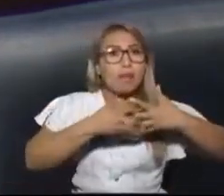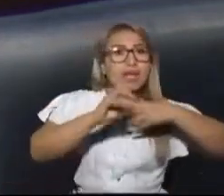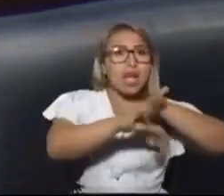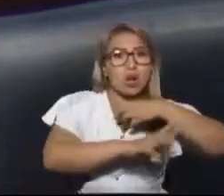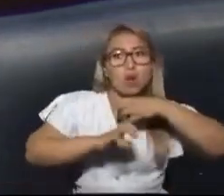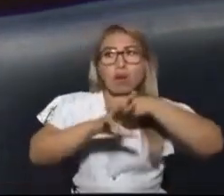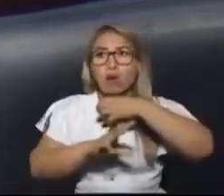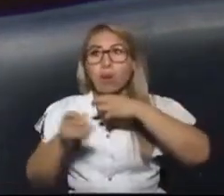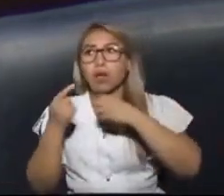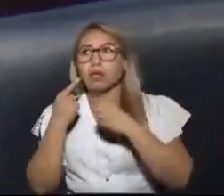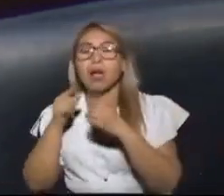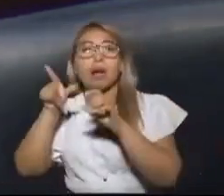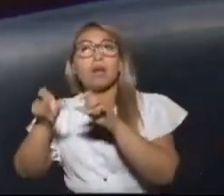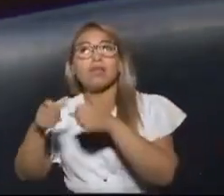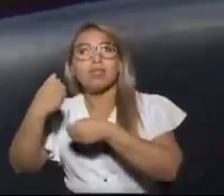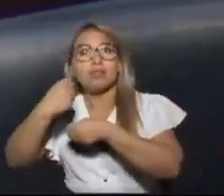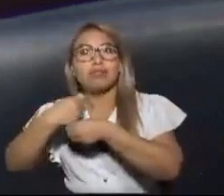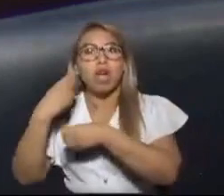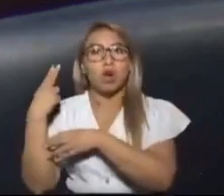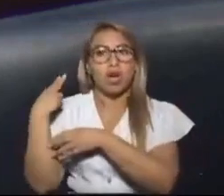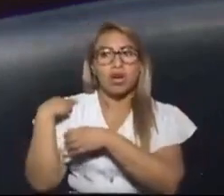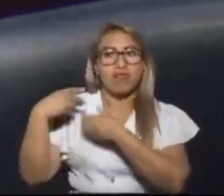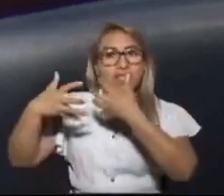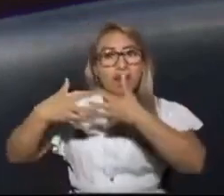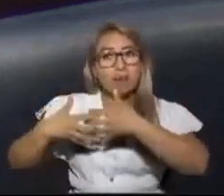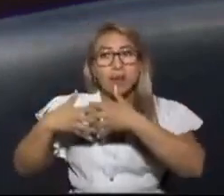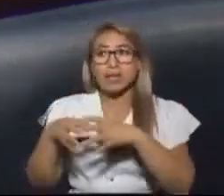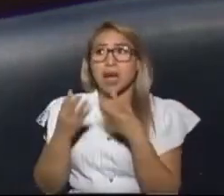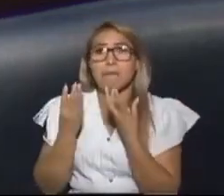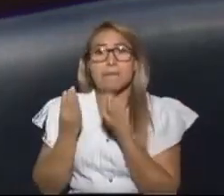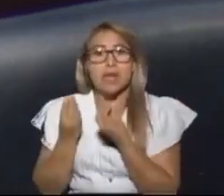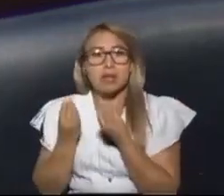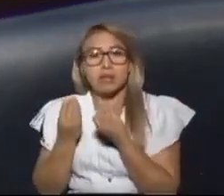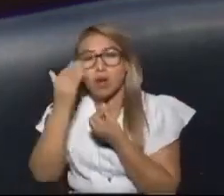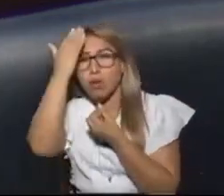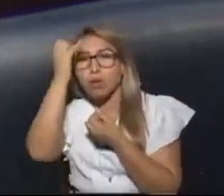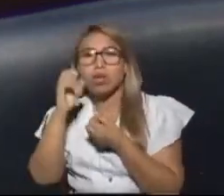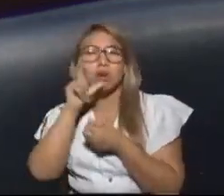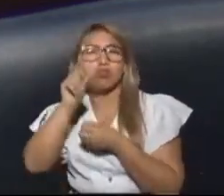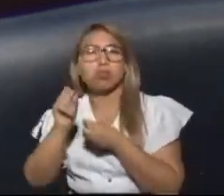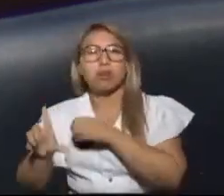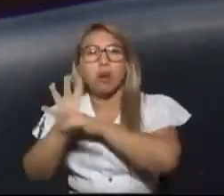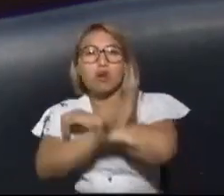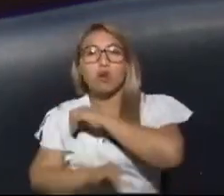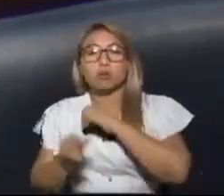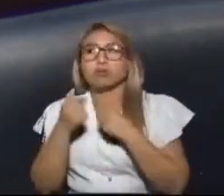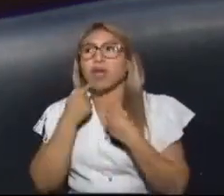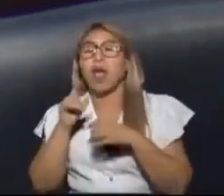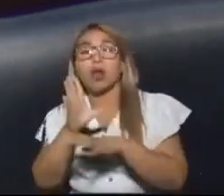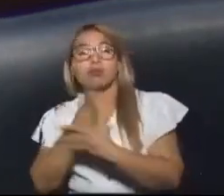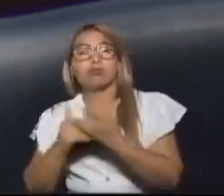bajo temor. El emprendedor que vive día a día ya no tiene ni para comer.